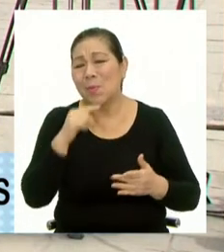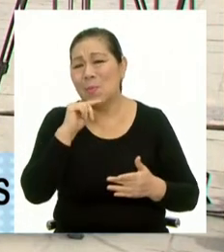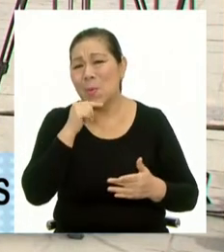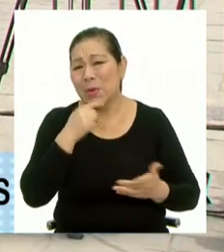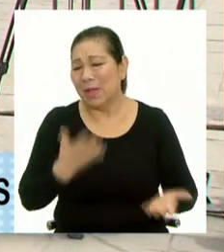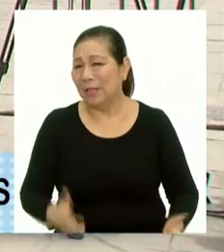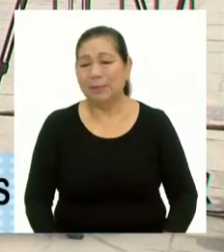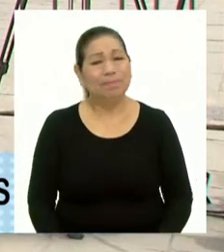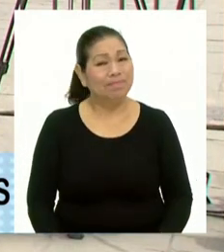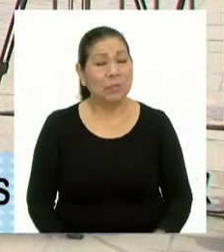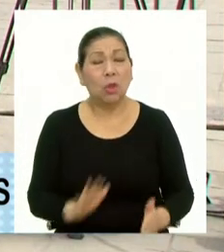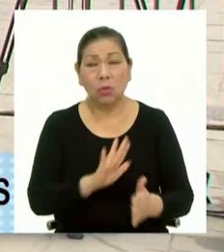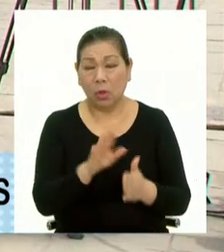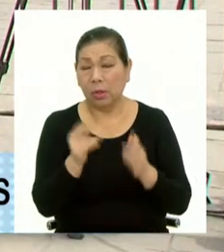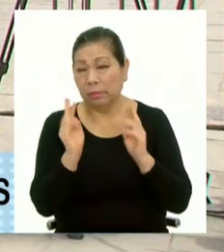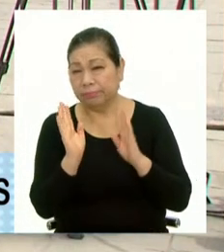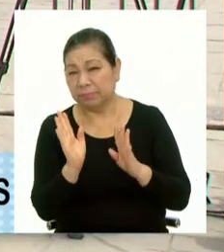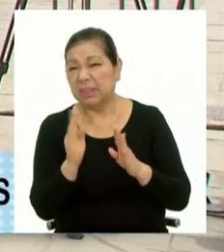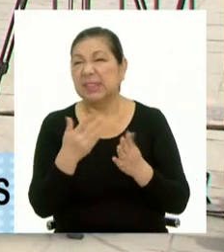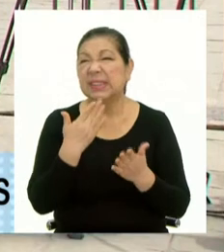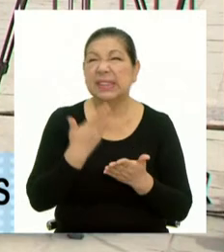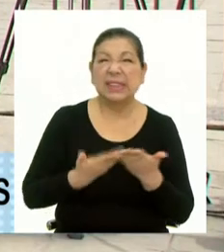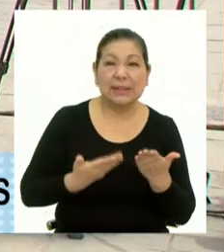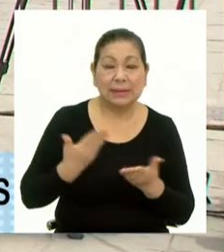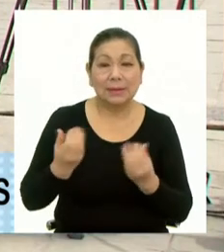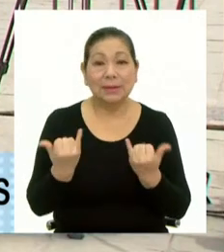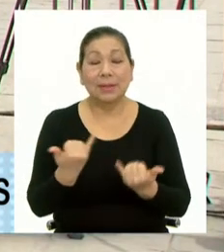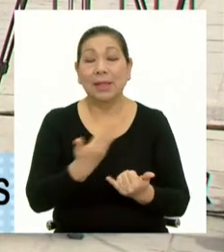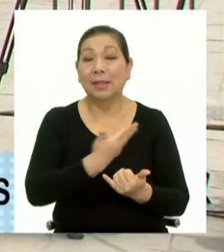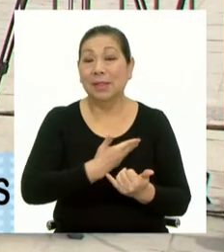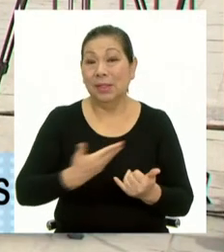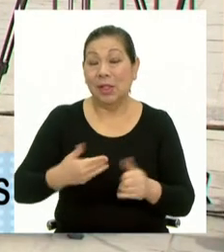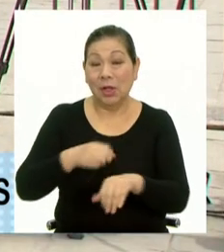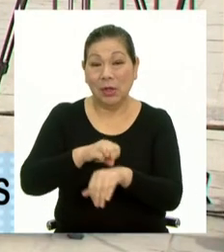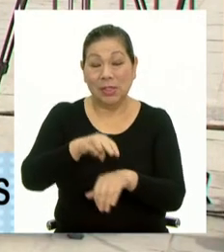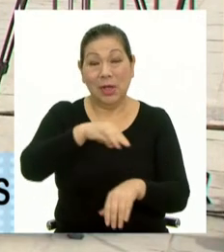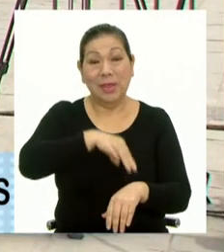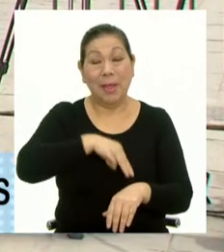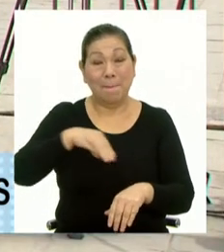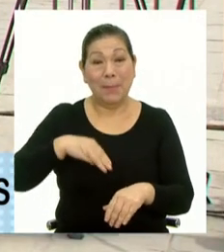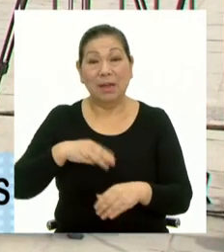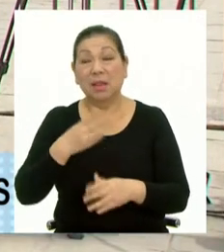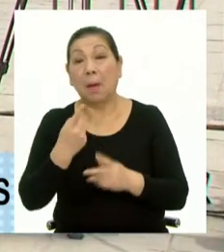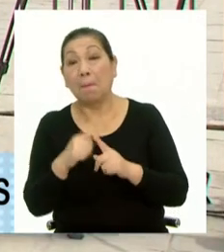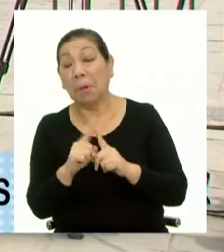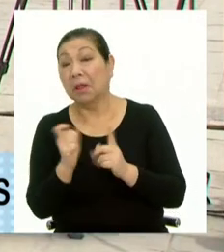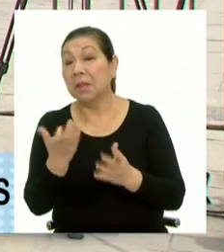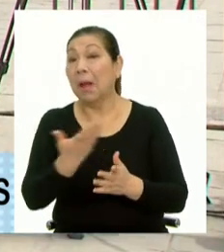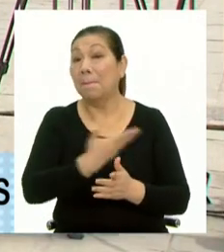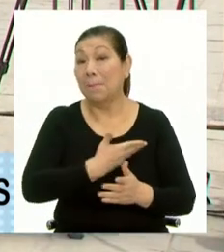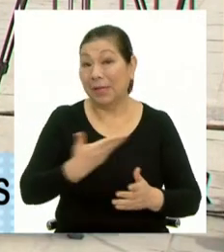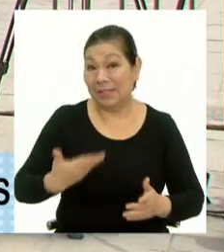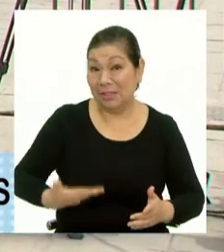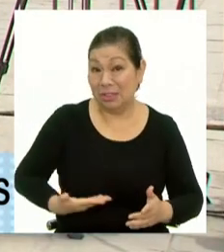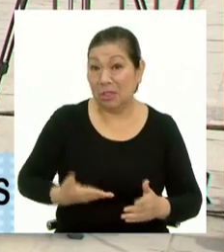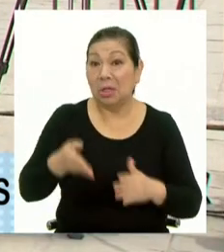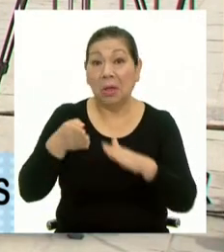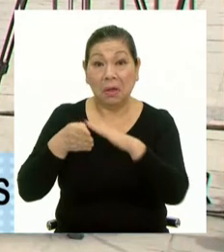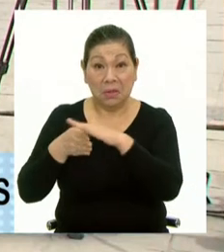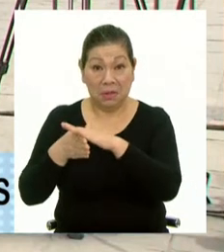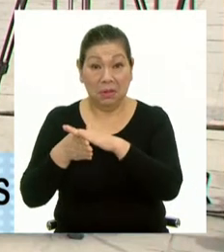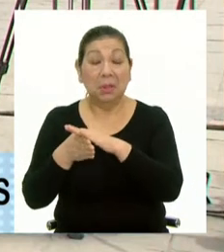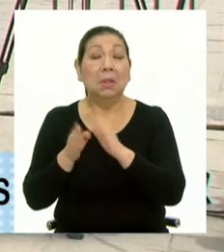estar atentos aquí en los exteriores de la sede de la Presidencia del Consejo de Ministros. El presidente está en la